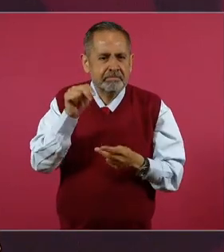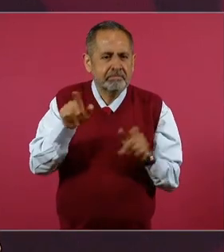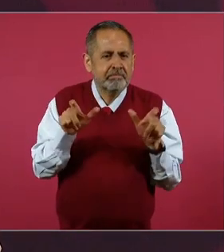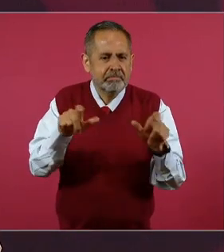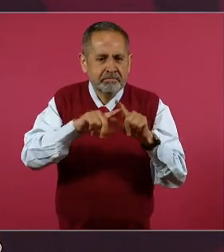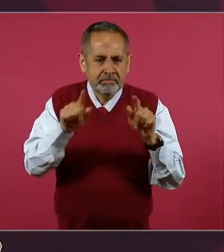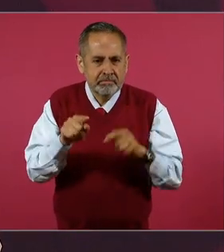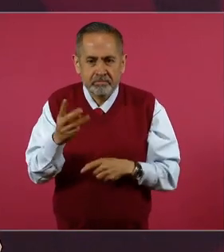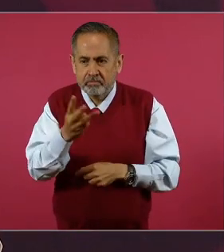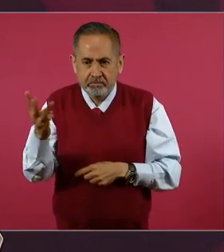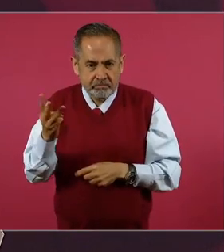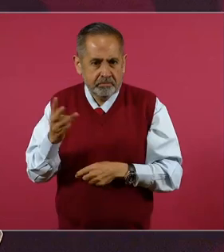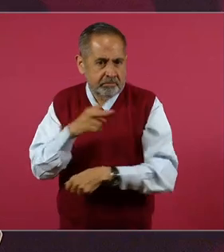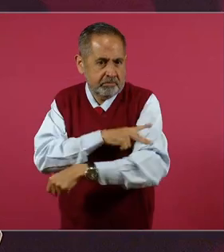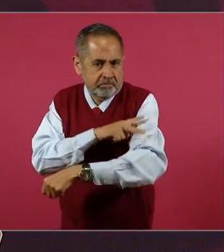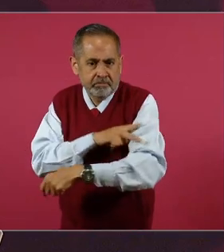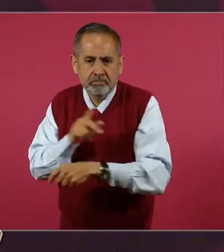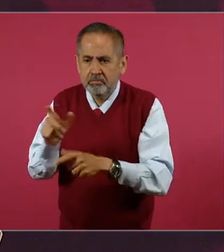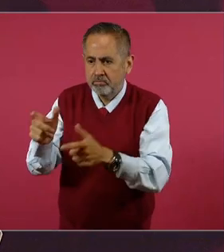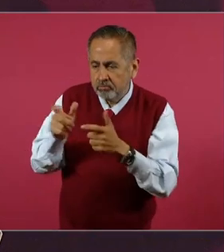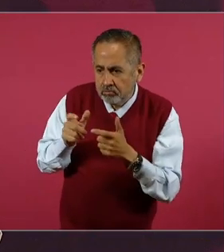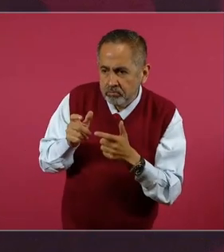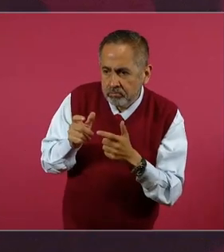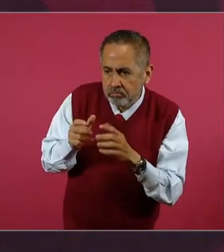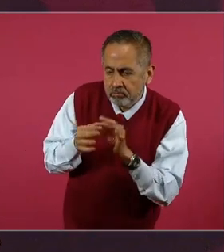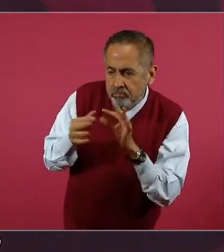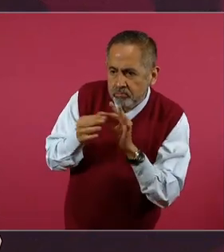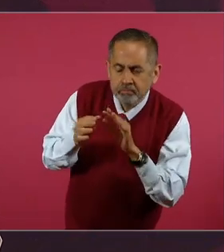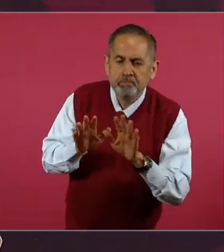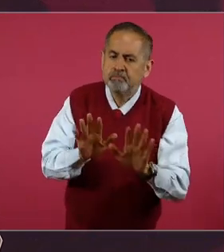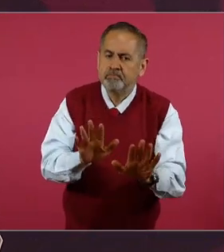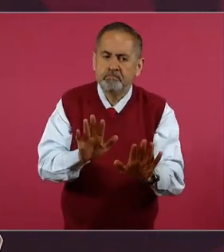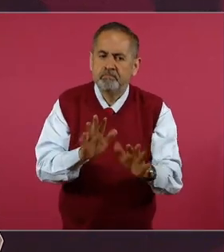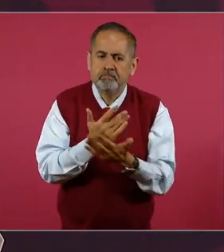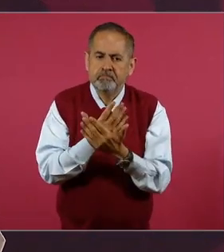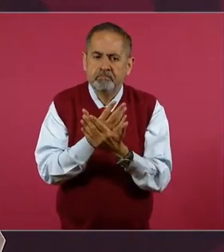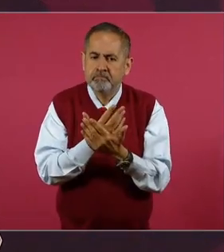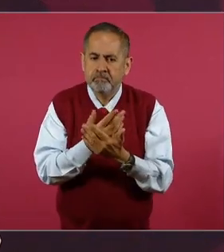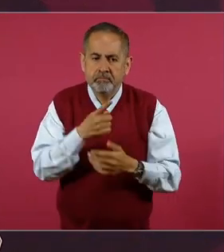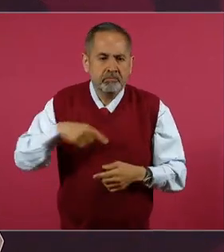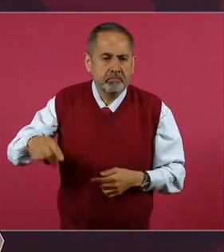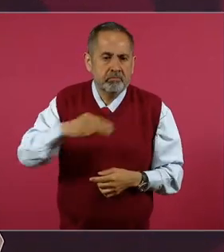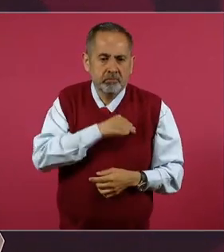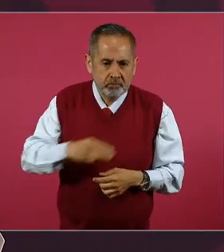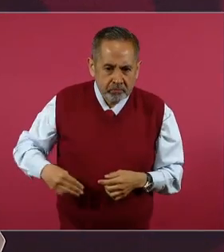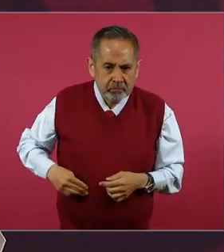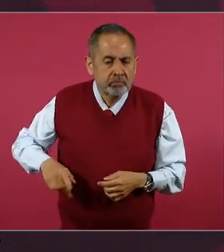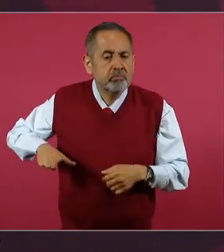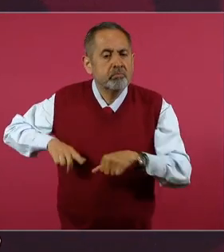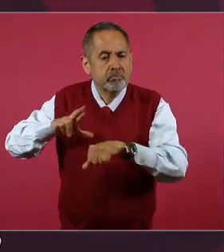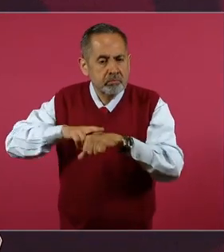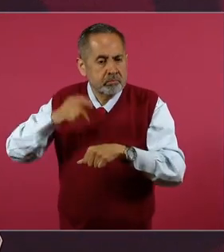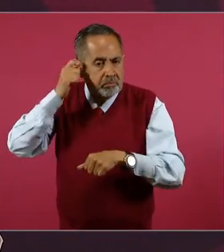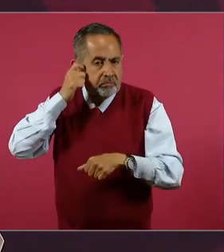Nacional, Protección Civil, las autoridades municipales, la gobernadora de